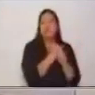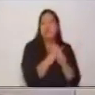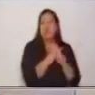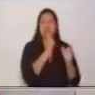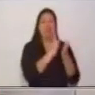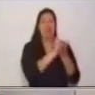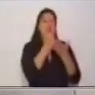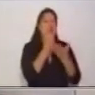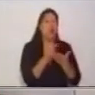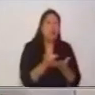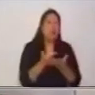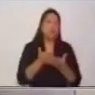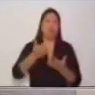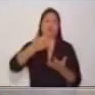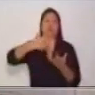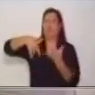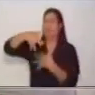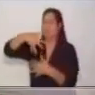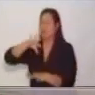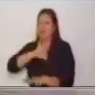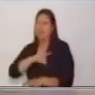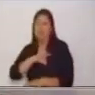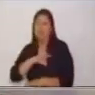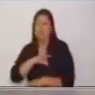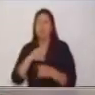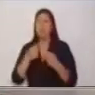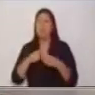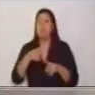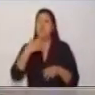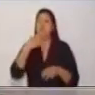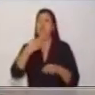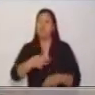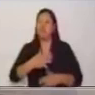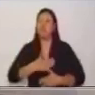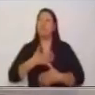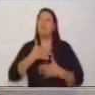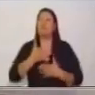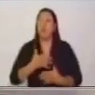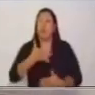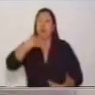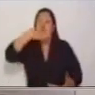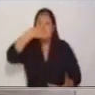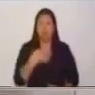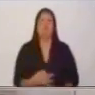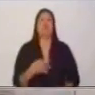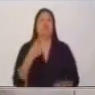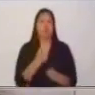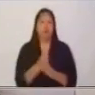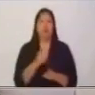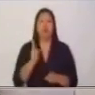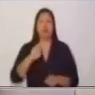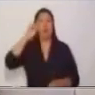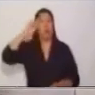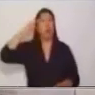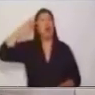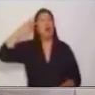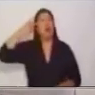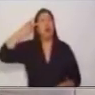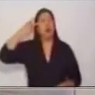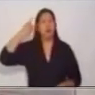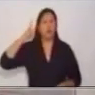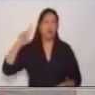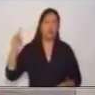confiables. Fuentes que puedas tú comprobar la veracidad de los datos, y también tienes